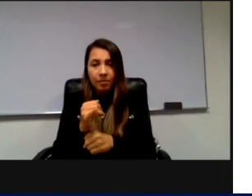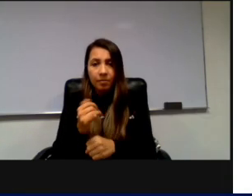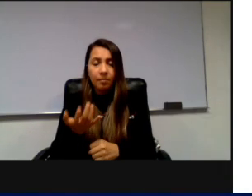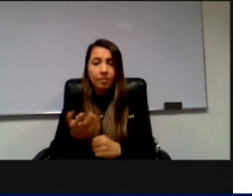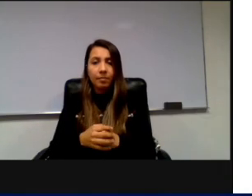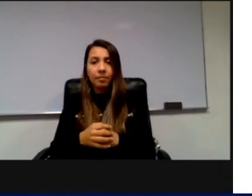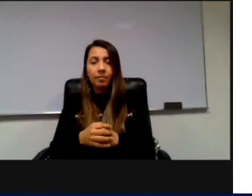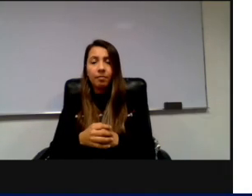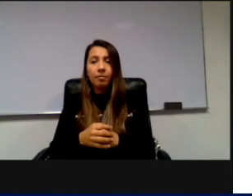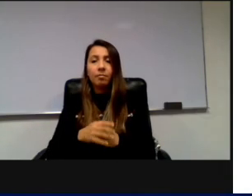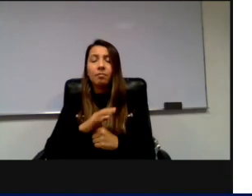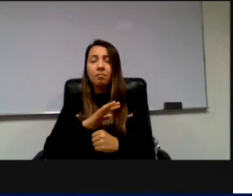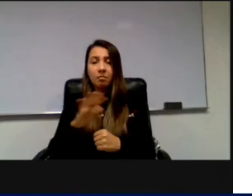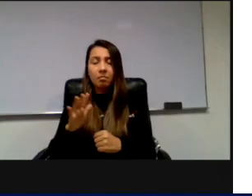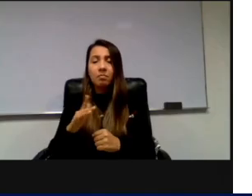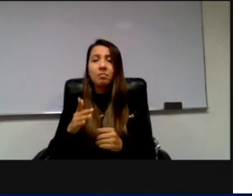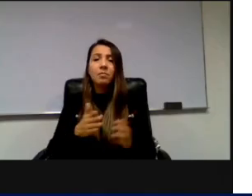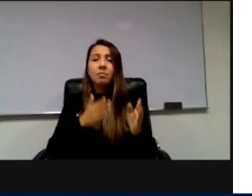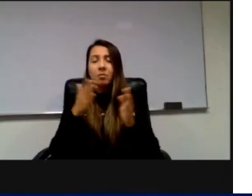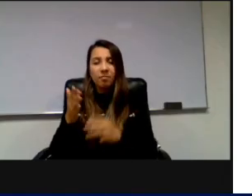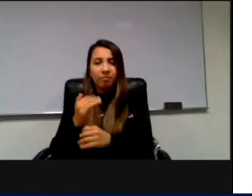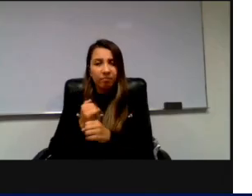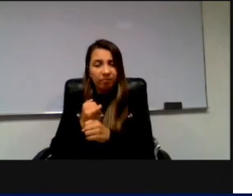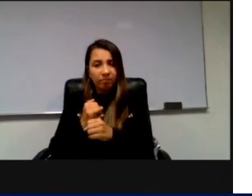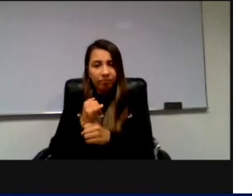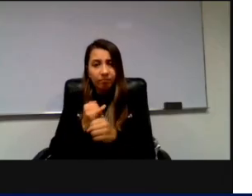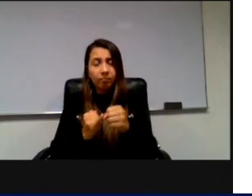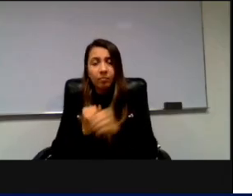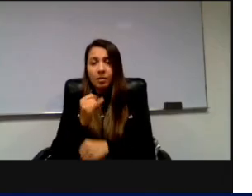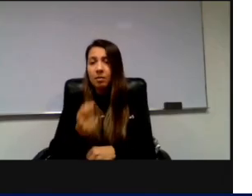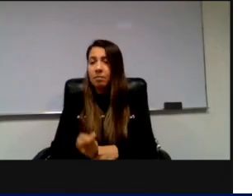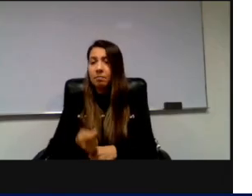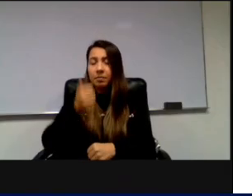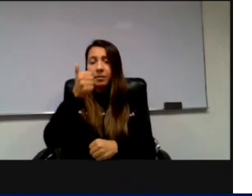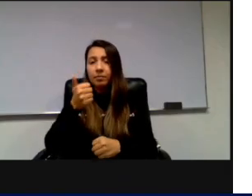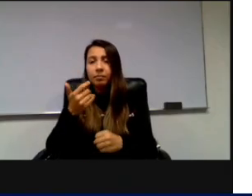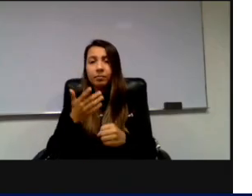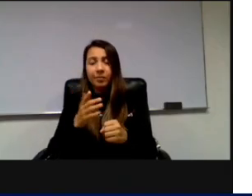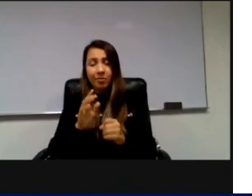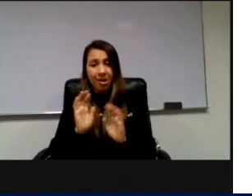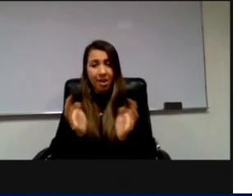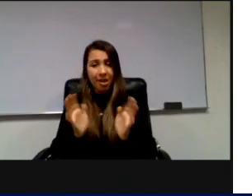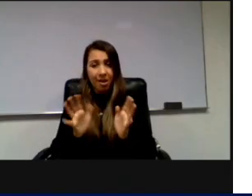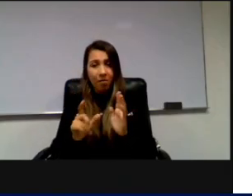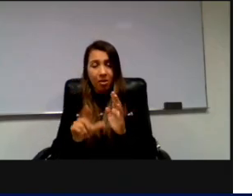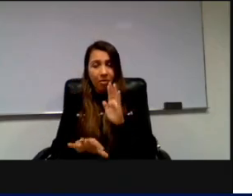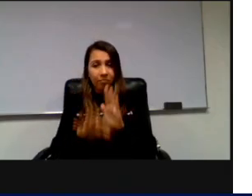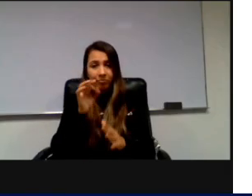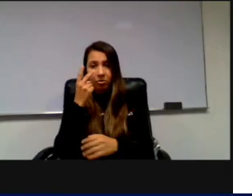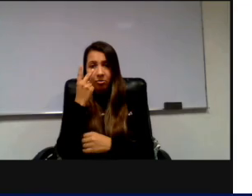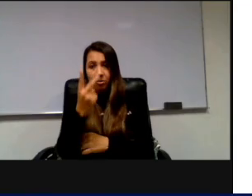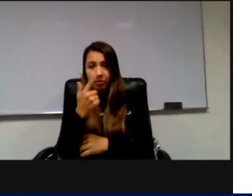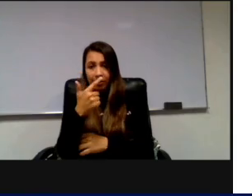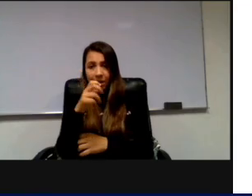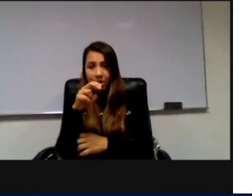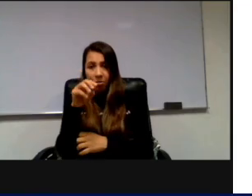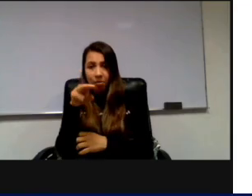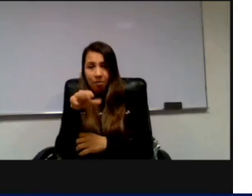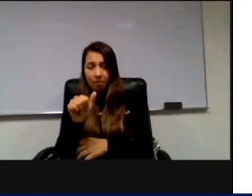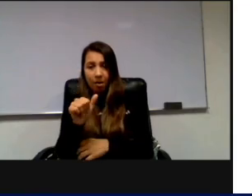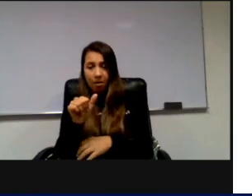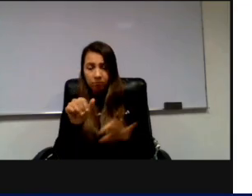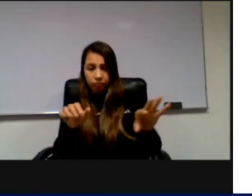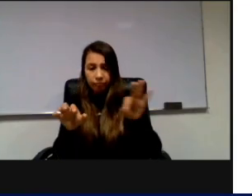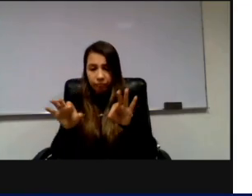estudiar. Y nos pusimos a estudiar. Y lo primero que se hizo, una vez que hubo dos genomas celulares